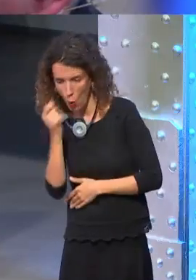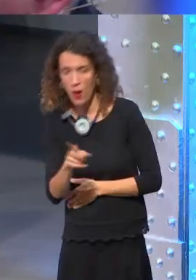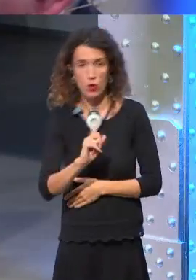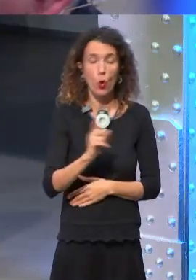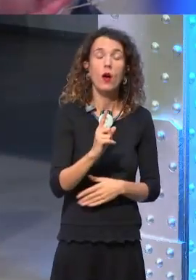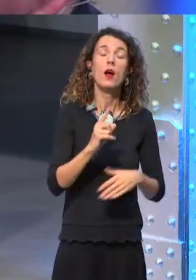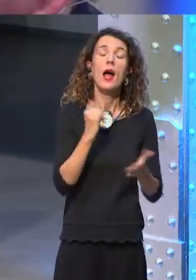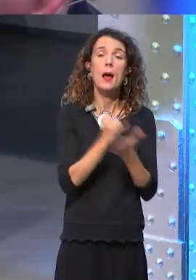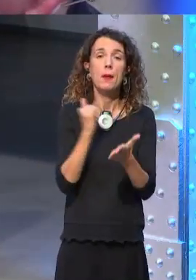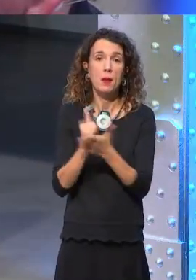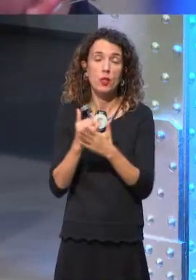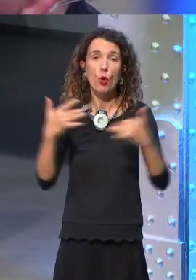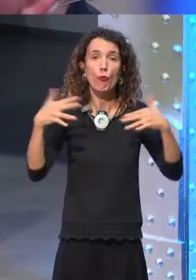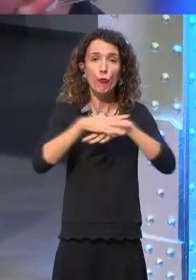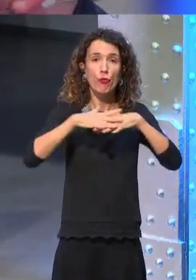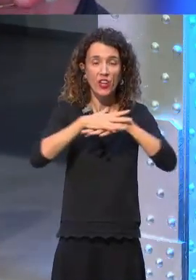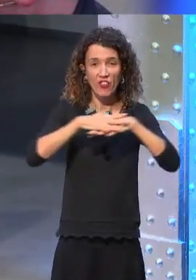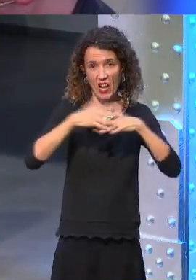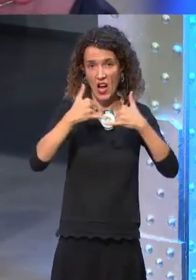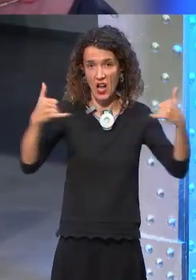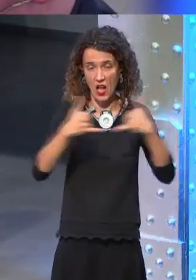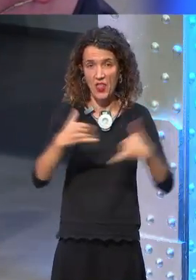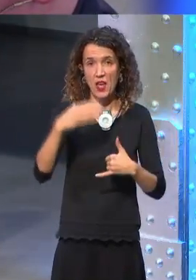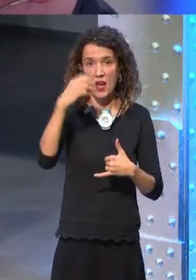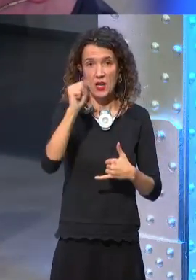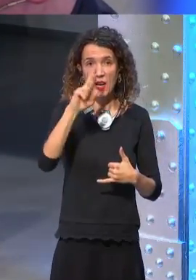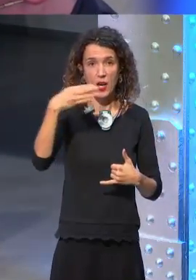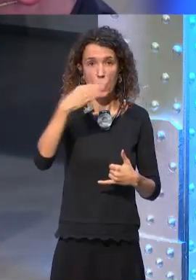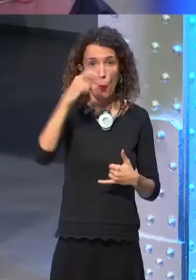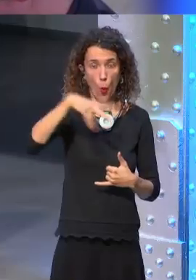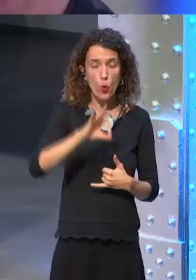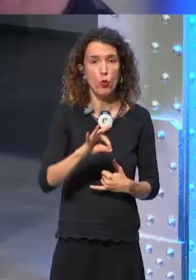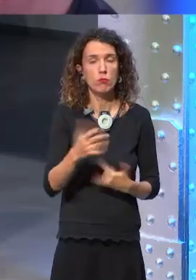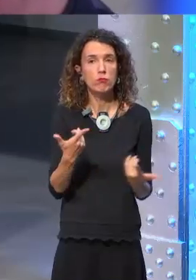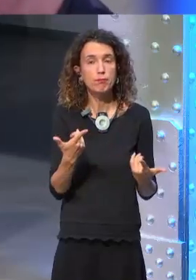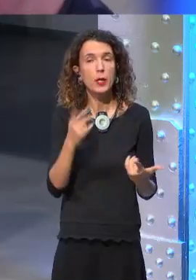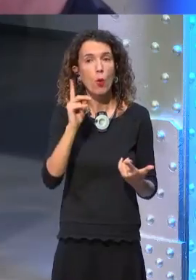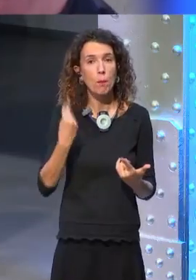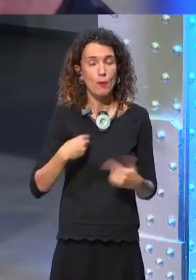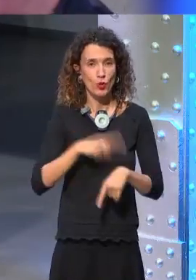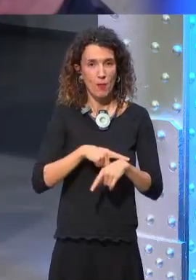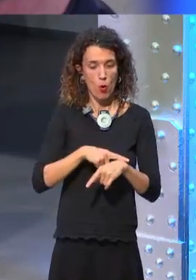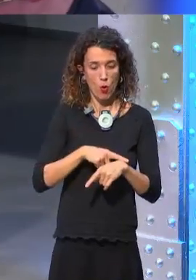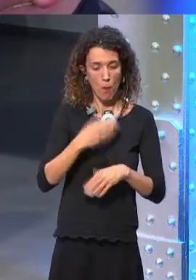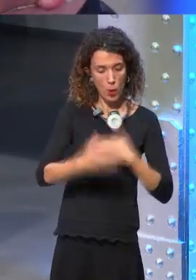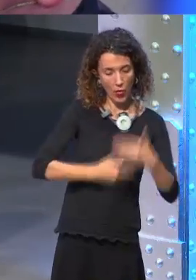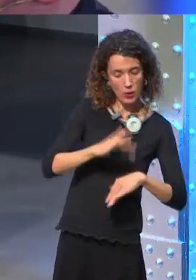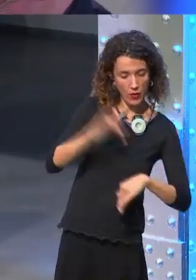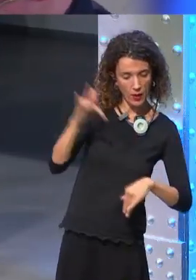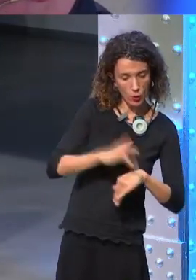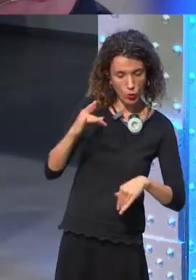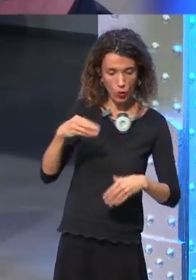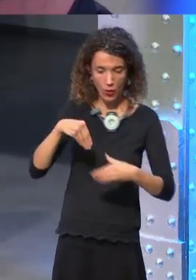fibra de carbono y otros, pero para resolver dos problemas a la vez y conectar los procesos